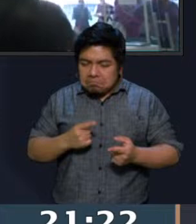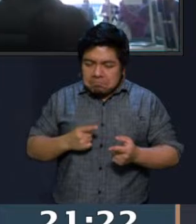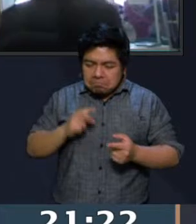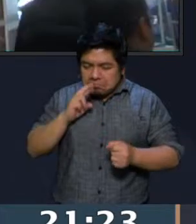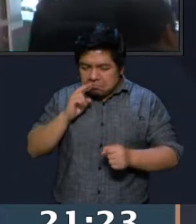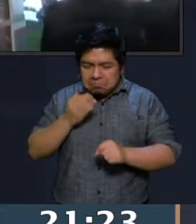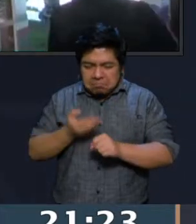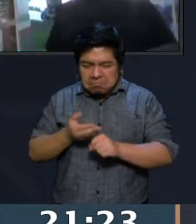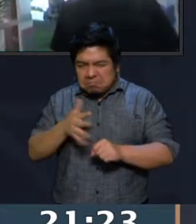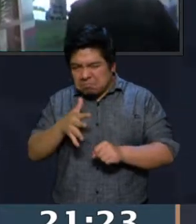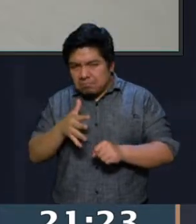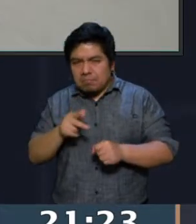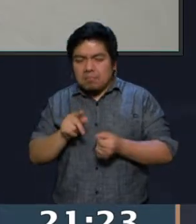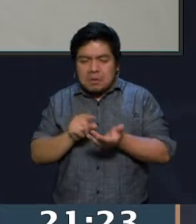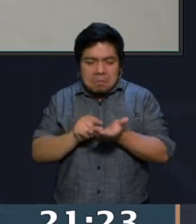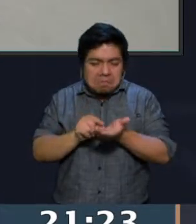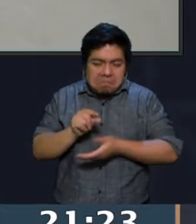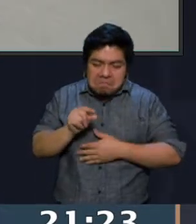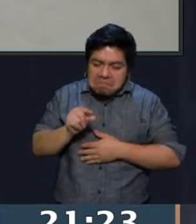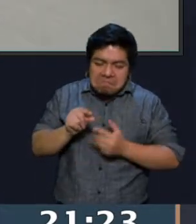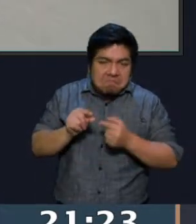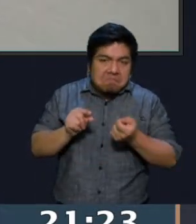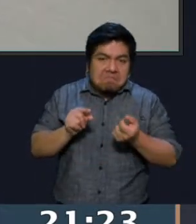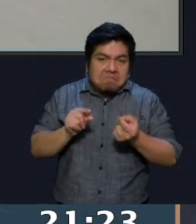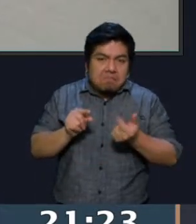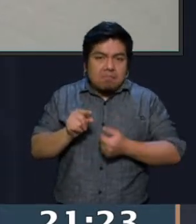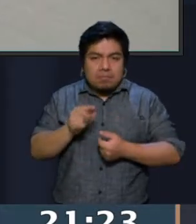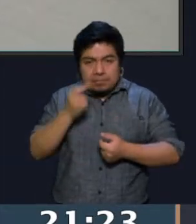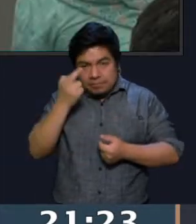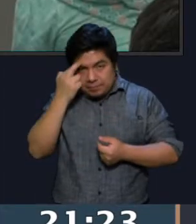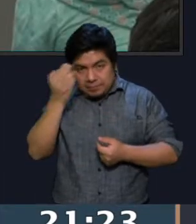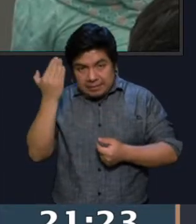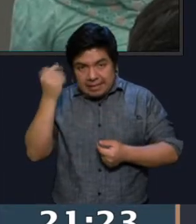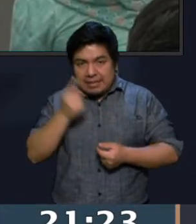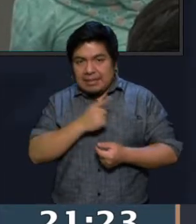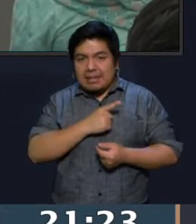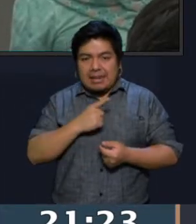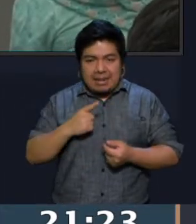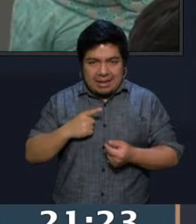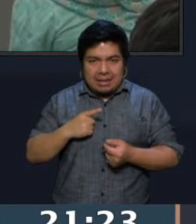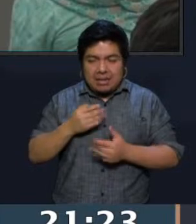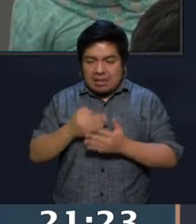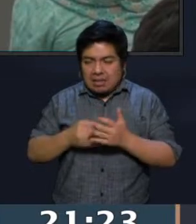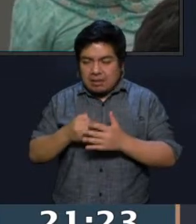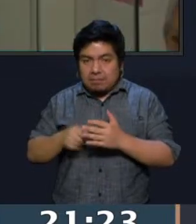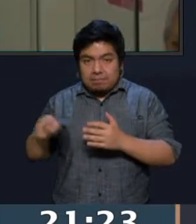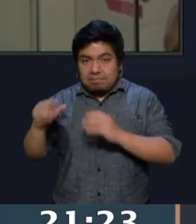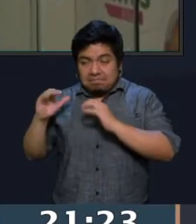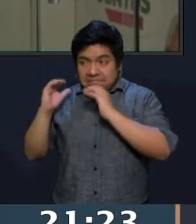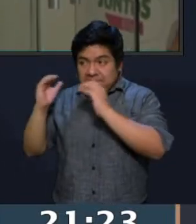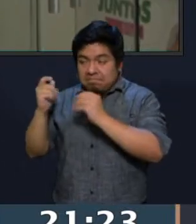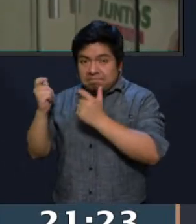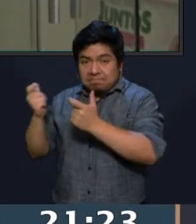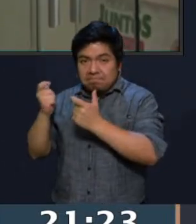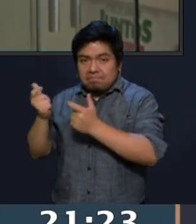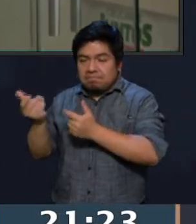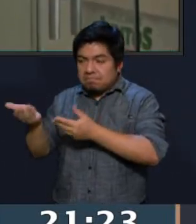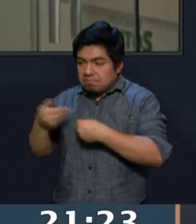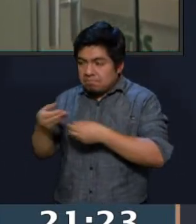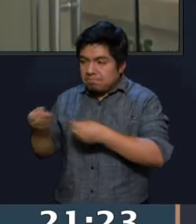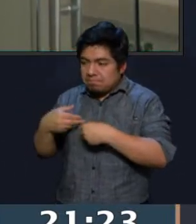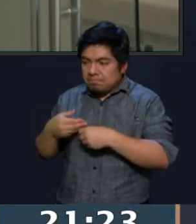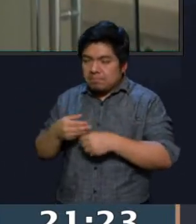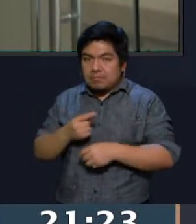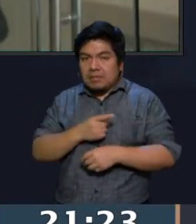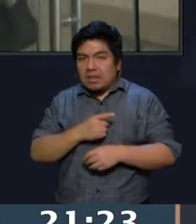o algo así, pero es muy poco. Hay que recordar que lo que ya se cobró de adeudos pasados fiscales a los grandes contribuyentes, pues en realidad eran las deudas